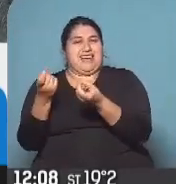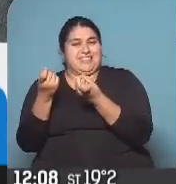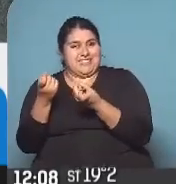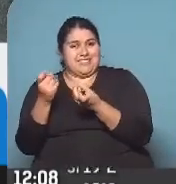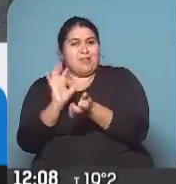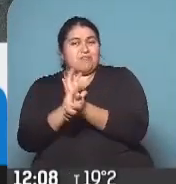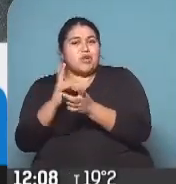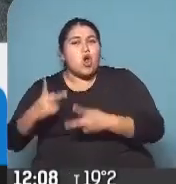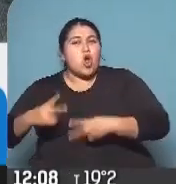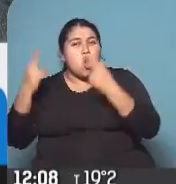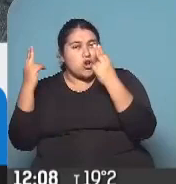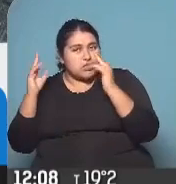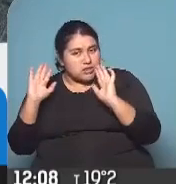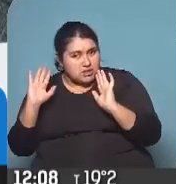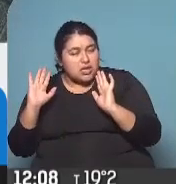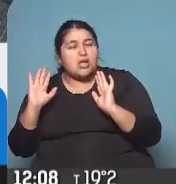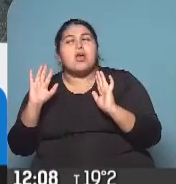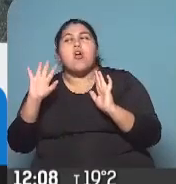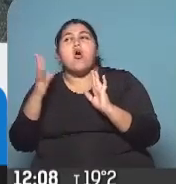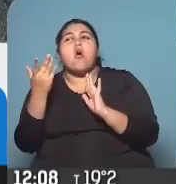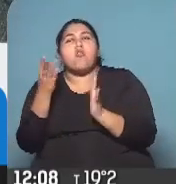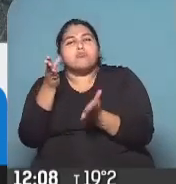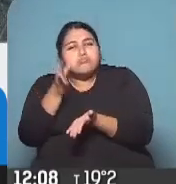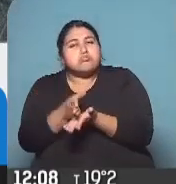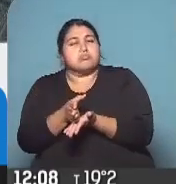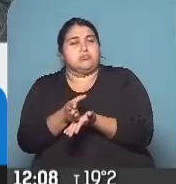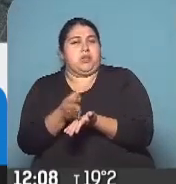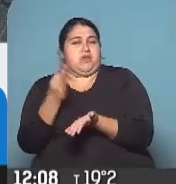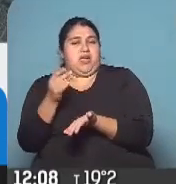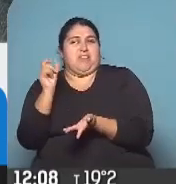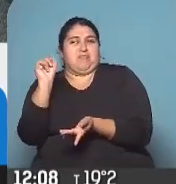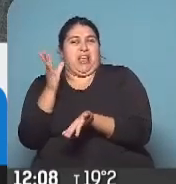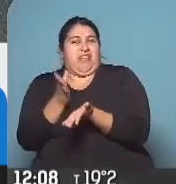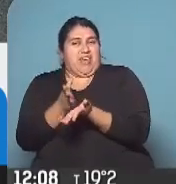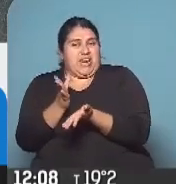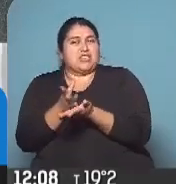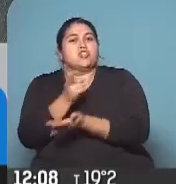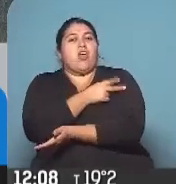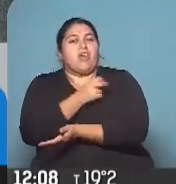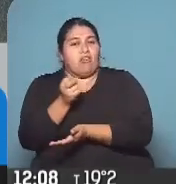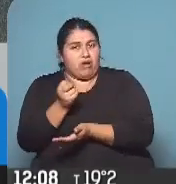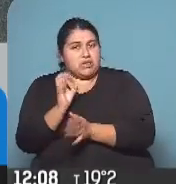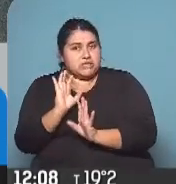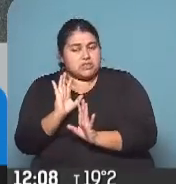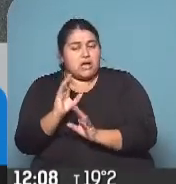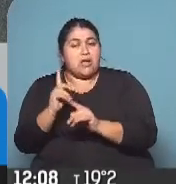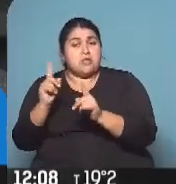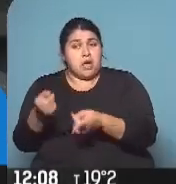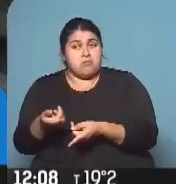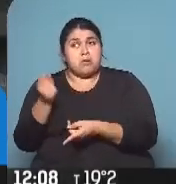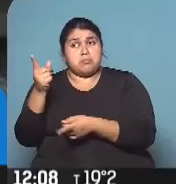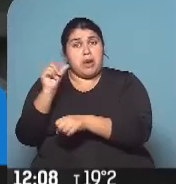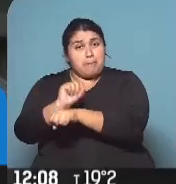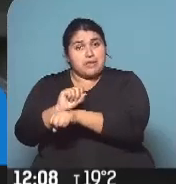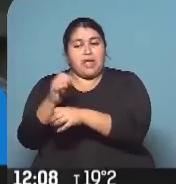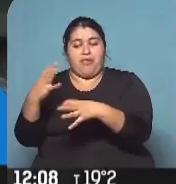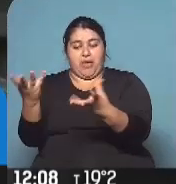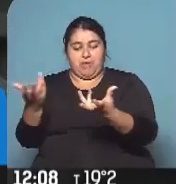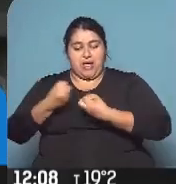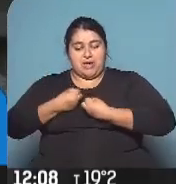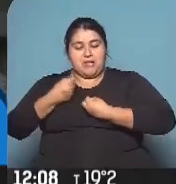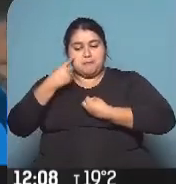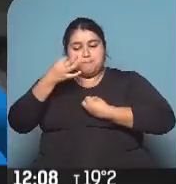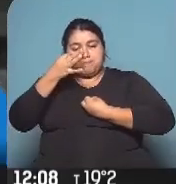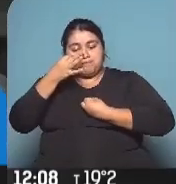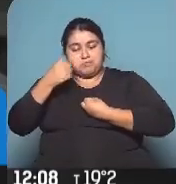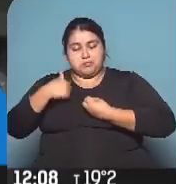recorte injustificado o arbitrario en el ejercicio del derecho de defensa, en un tipo penal donde justamente uno se defiende demostrando que lo